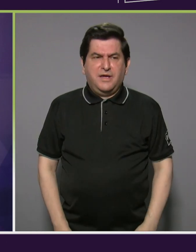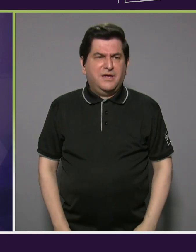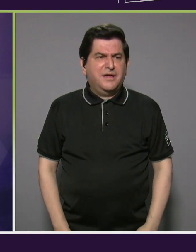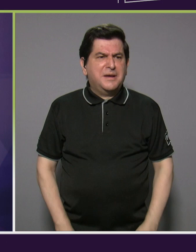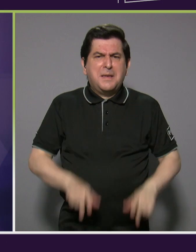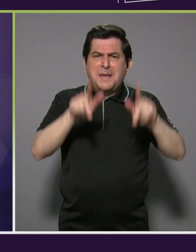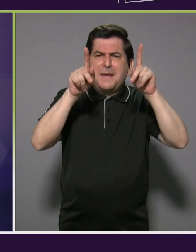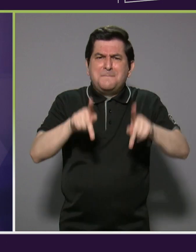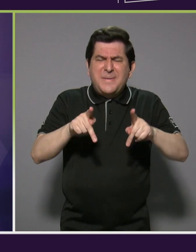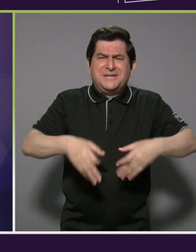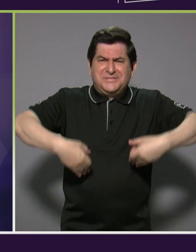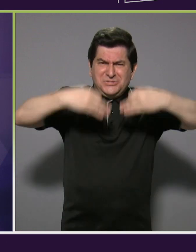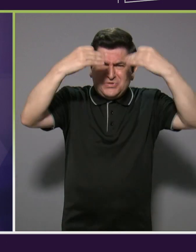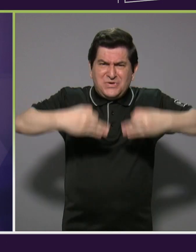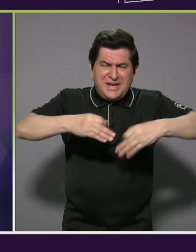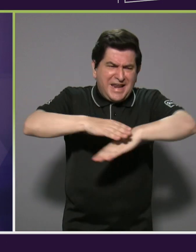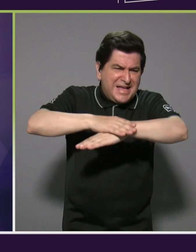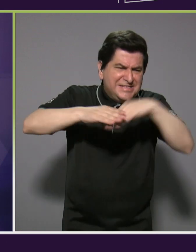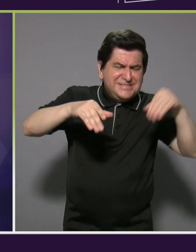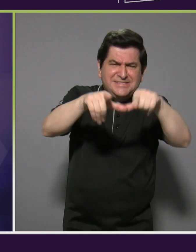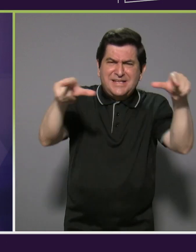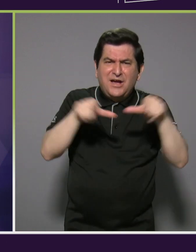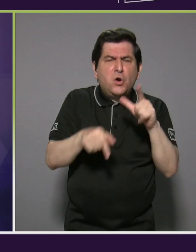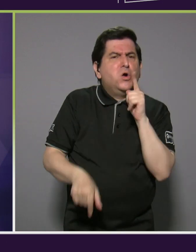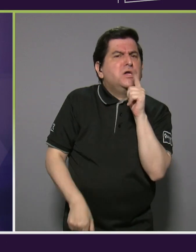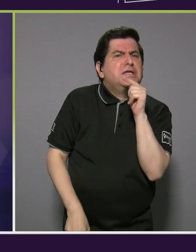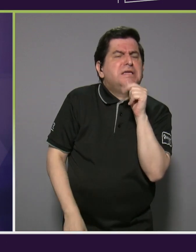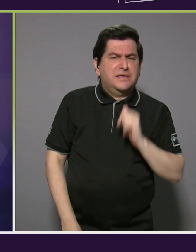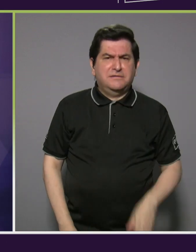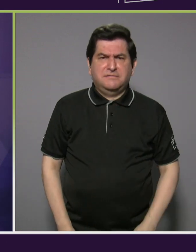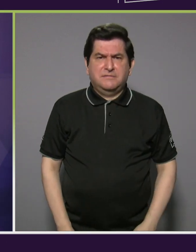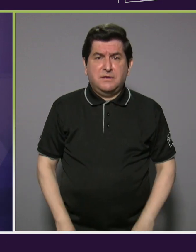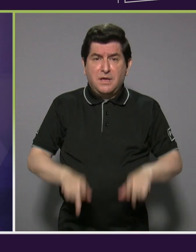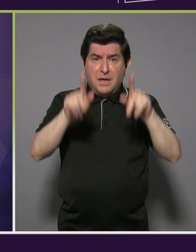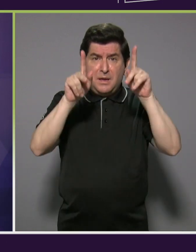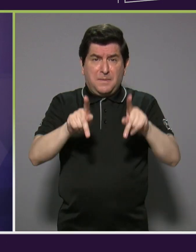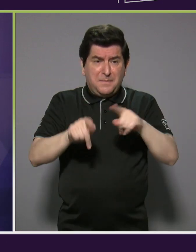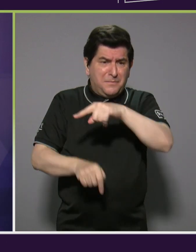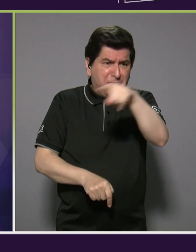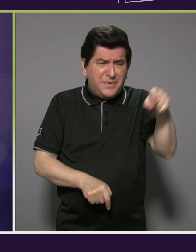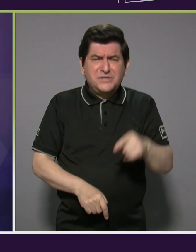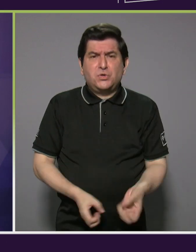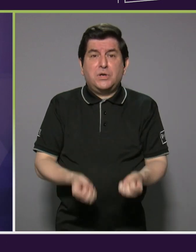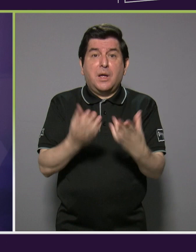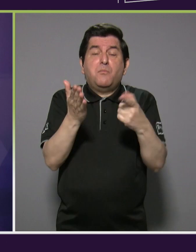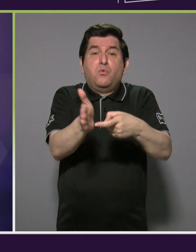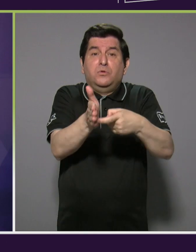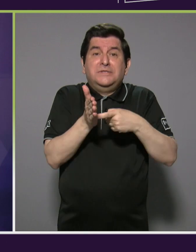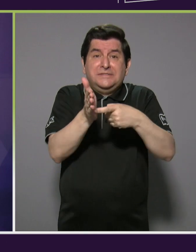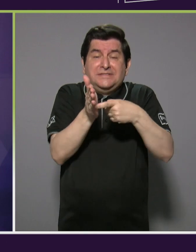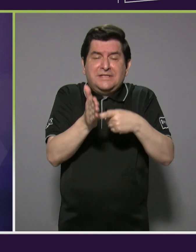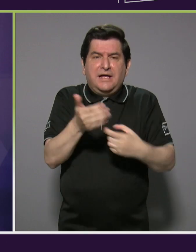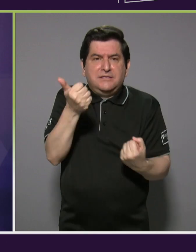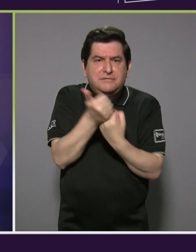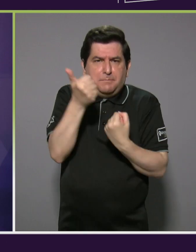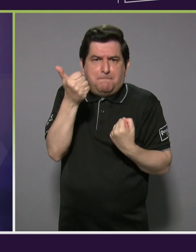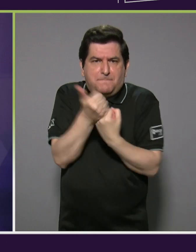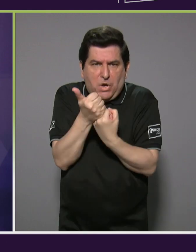la persona que decidió sacarlos de ahí. Eran personas con muchísimo requerimiento de apoyo que